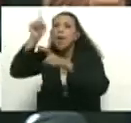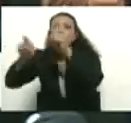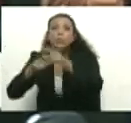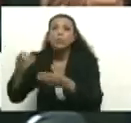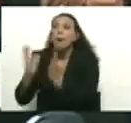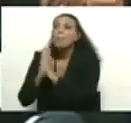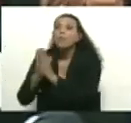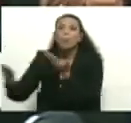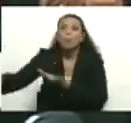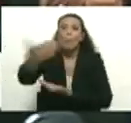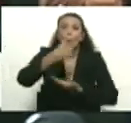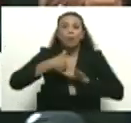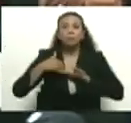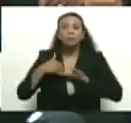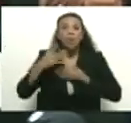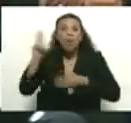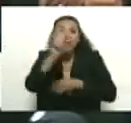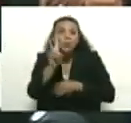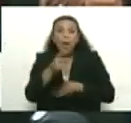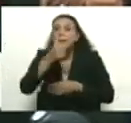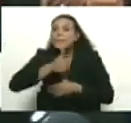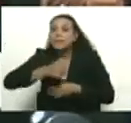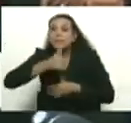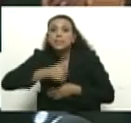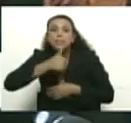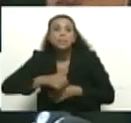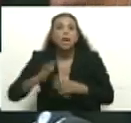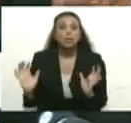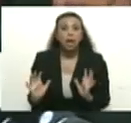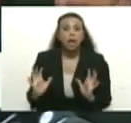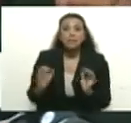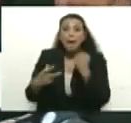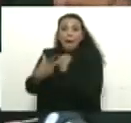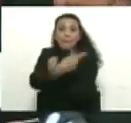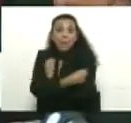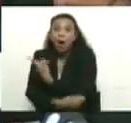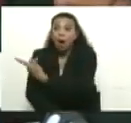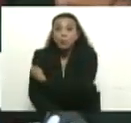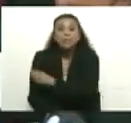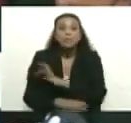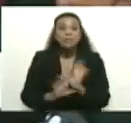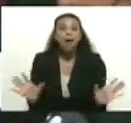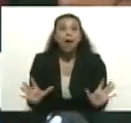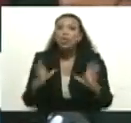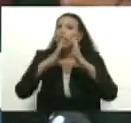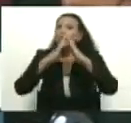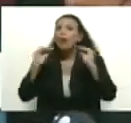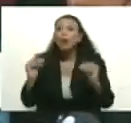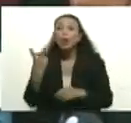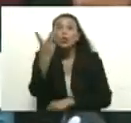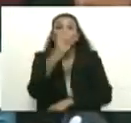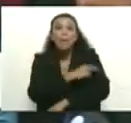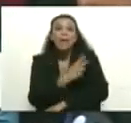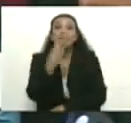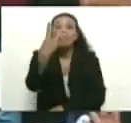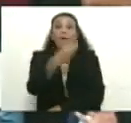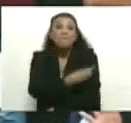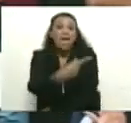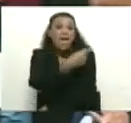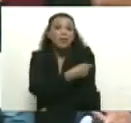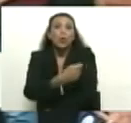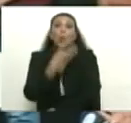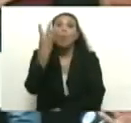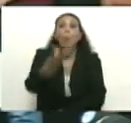pueblo de Venezuela. Y los venezolanos y las venezolanas se vacunaron una vez, dos veces, tres veces y